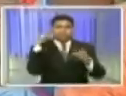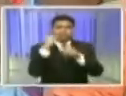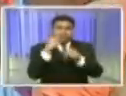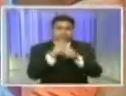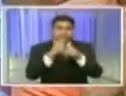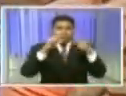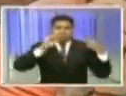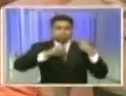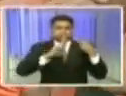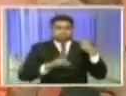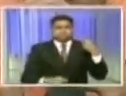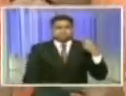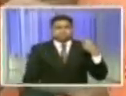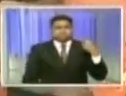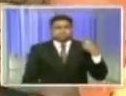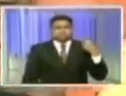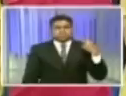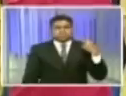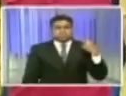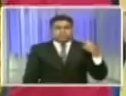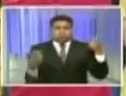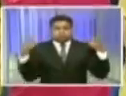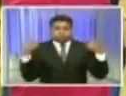trabajo, lucha